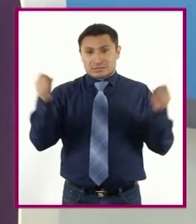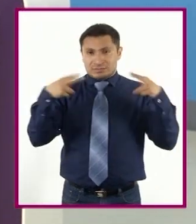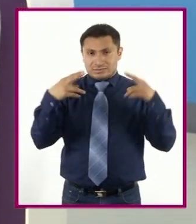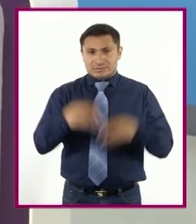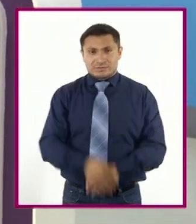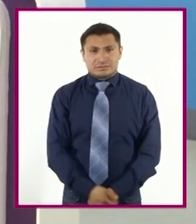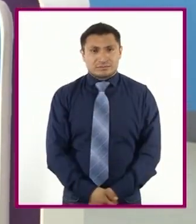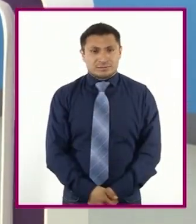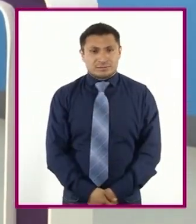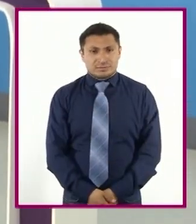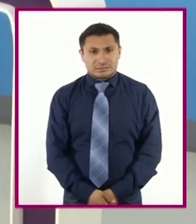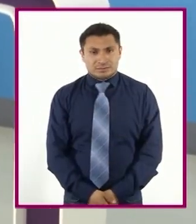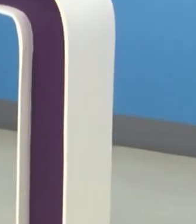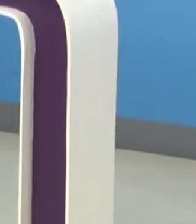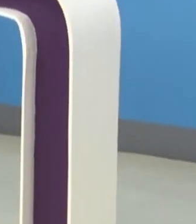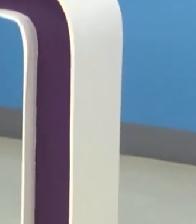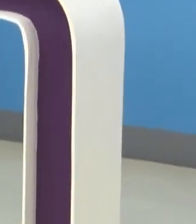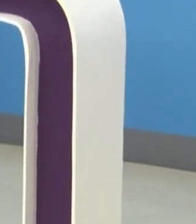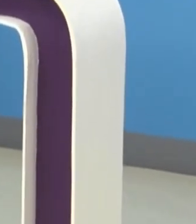la próxima.